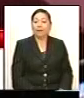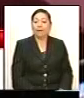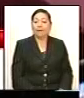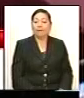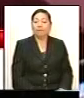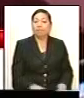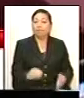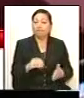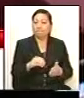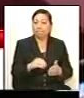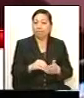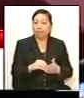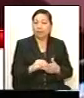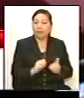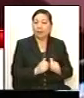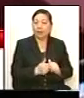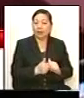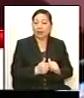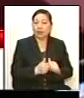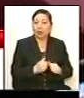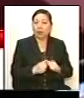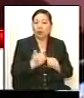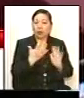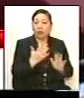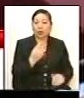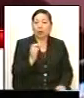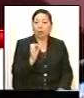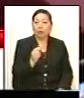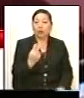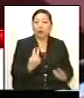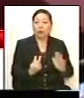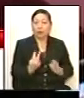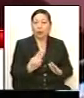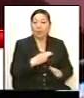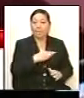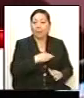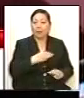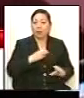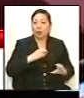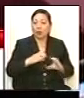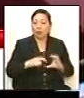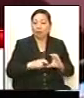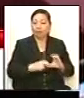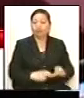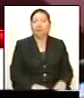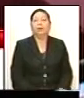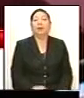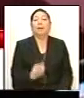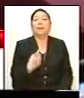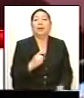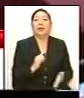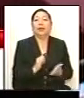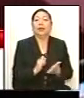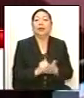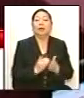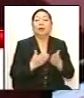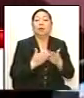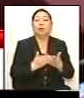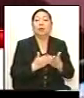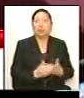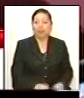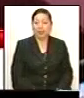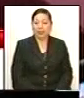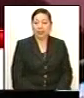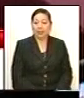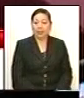En la propuesta de la modificación del numeral 10.2 se considera que el Ministerio de Transporte y Comunicaciones, para el caso de los puertos y o